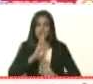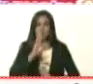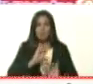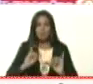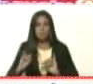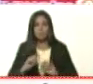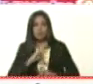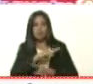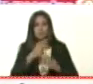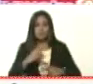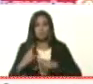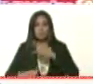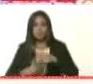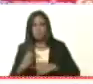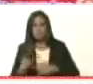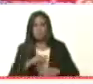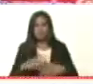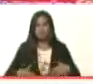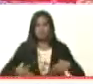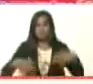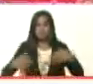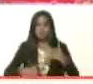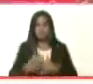fuerzas productivas, generar riqueza,